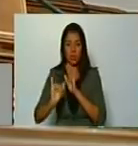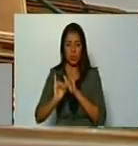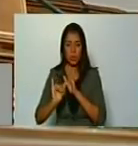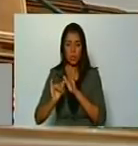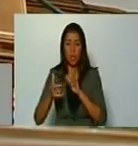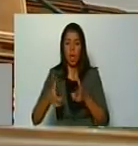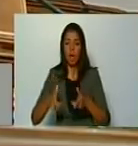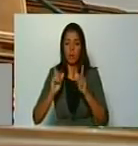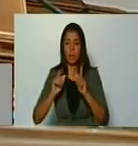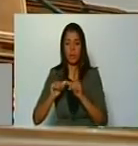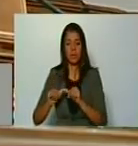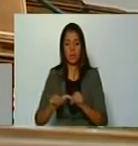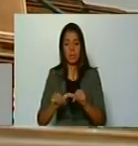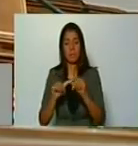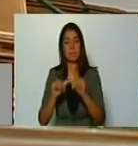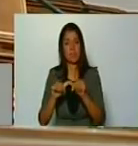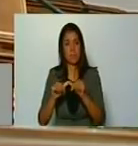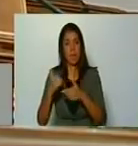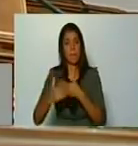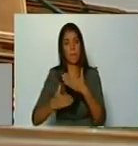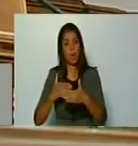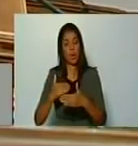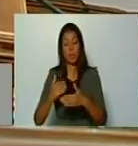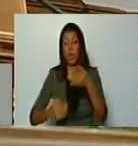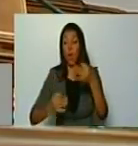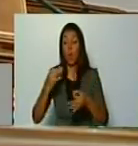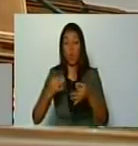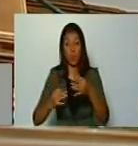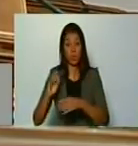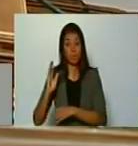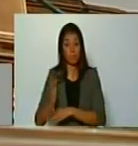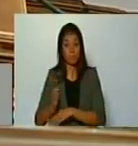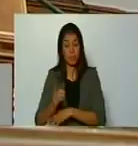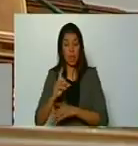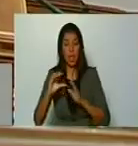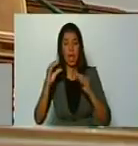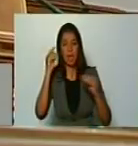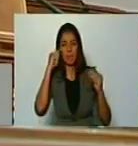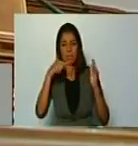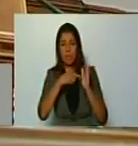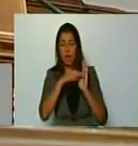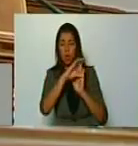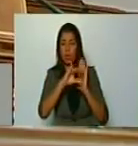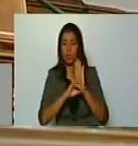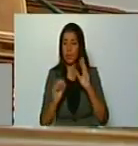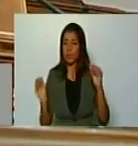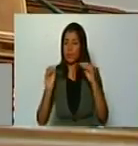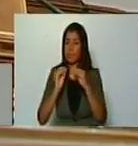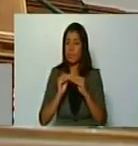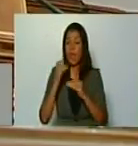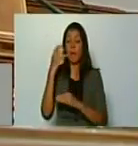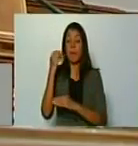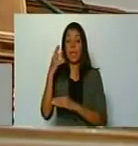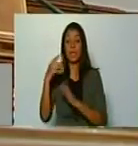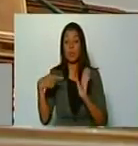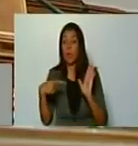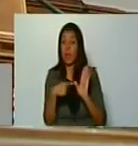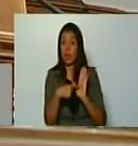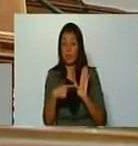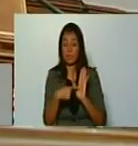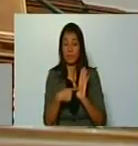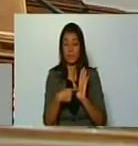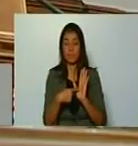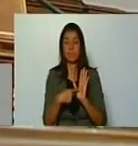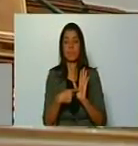autorización para continuar con el proceso de enjuiciamiento en atención a lo establecido en la Constitución de la República Bolivariana